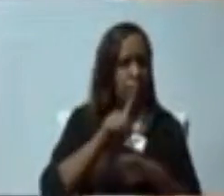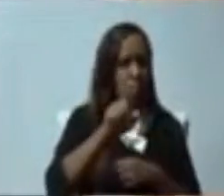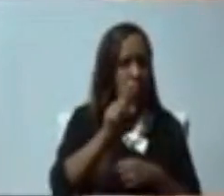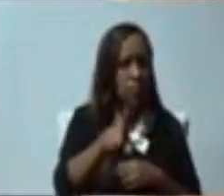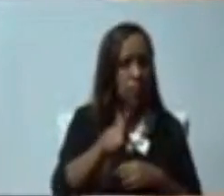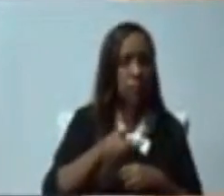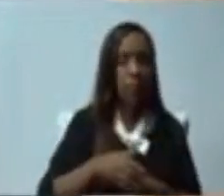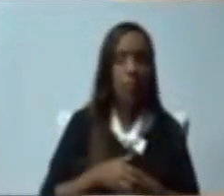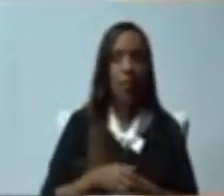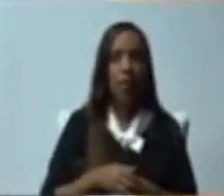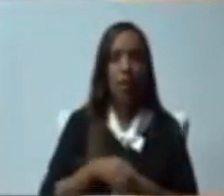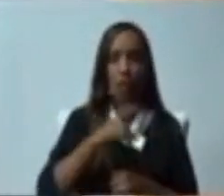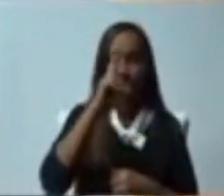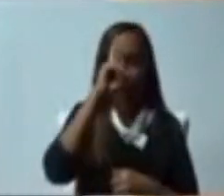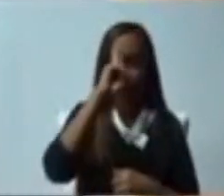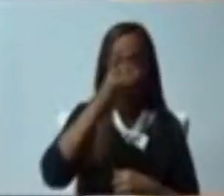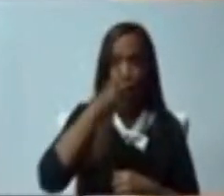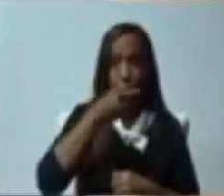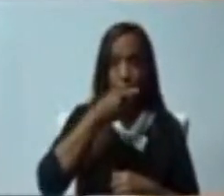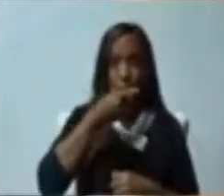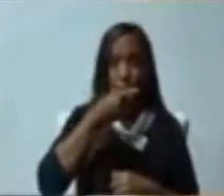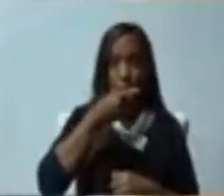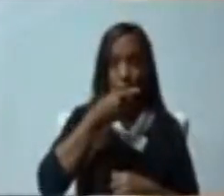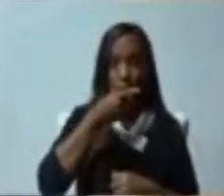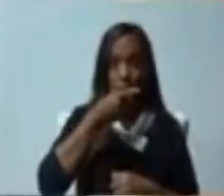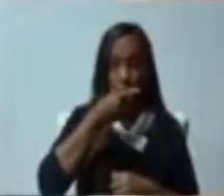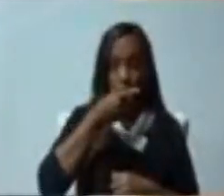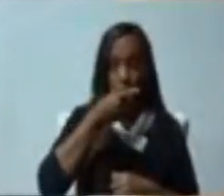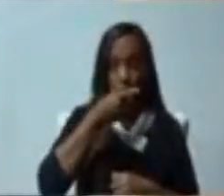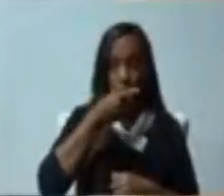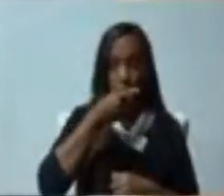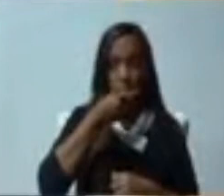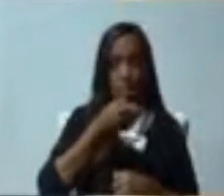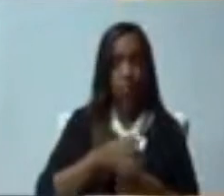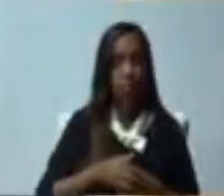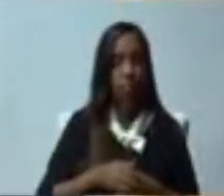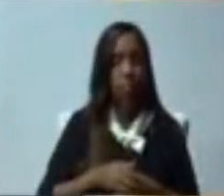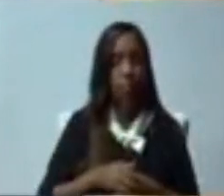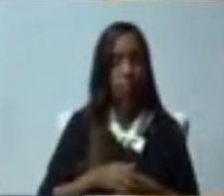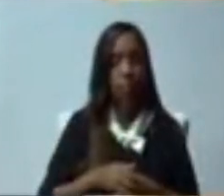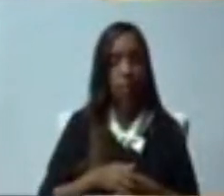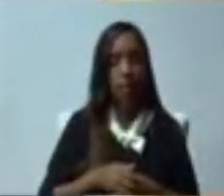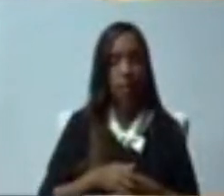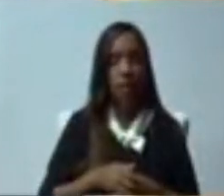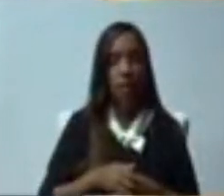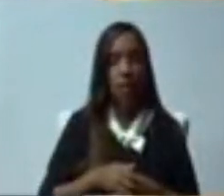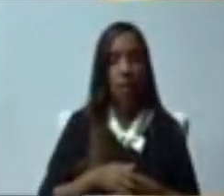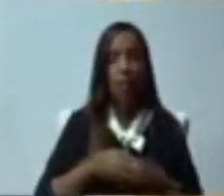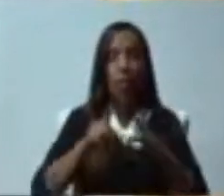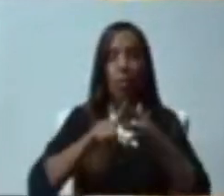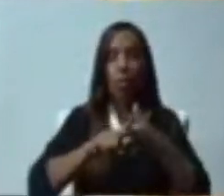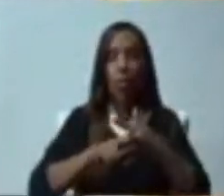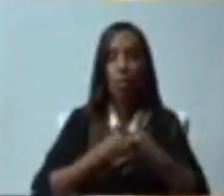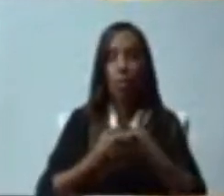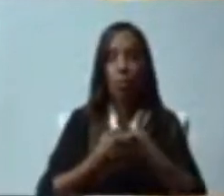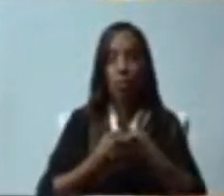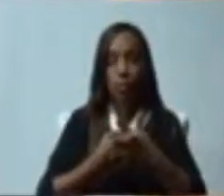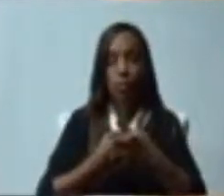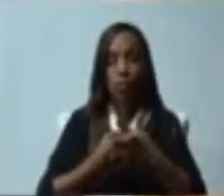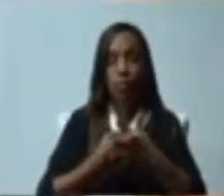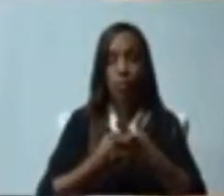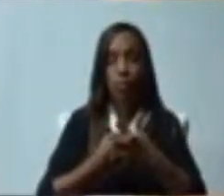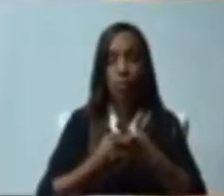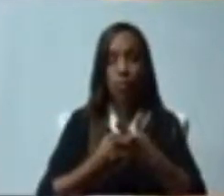Latina en términos de comunicación? Que éramos más desarrollados que México, que Argentina, que todo el país. Porque